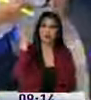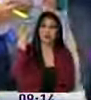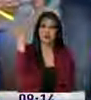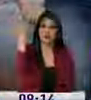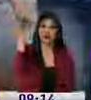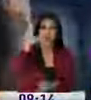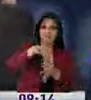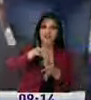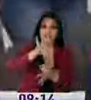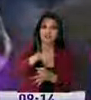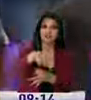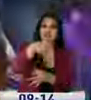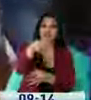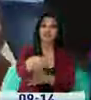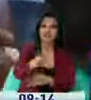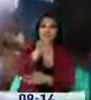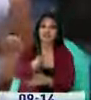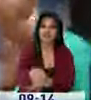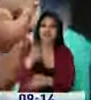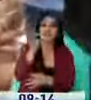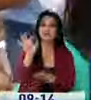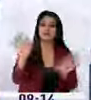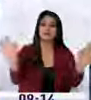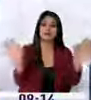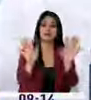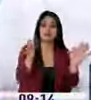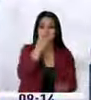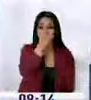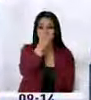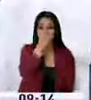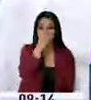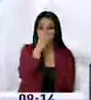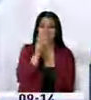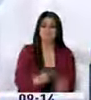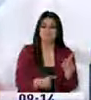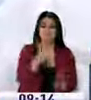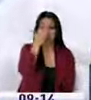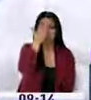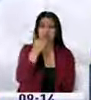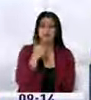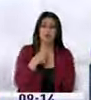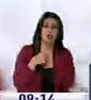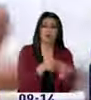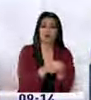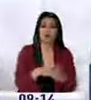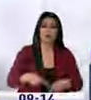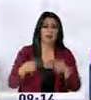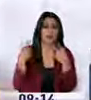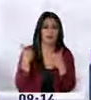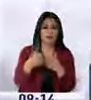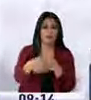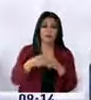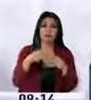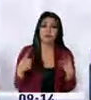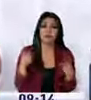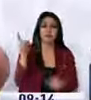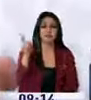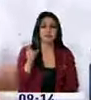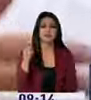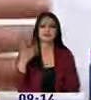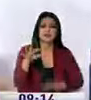las elecciones seccionales del 2019. La gente sabe que conmigo podrá contar siempre, pero ya creo que es